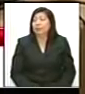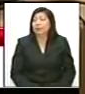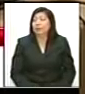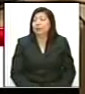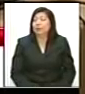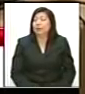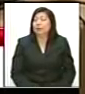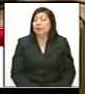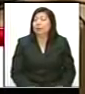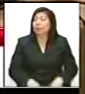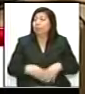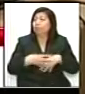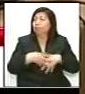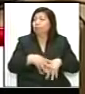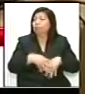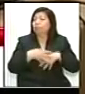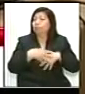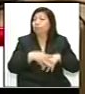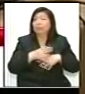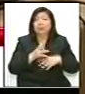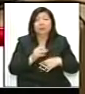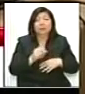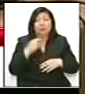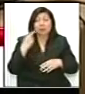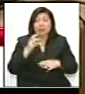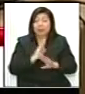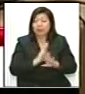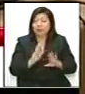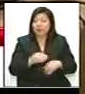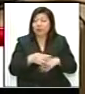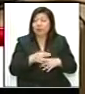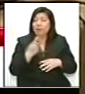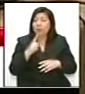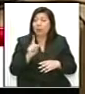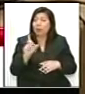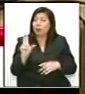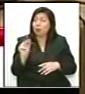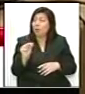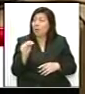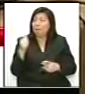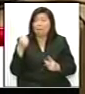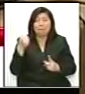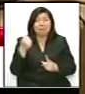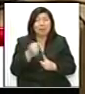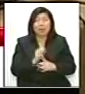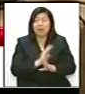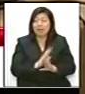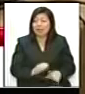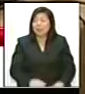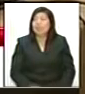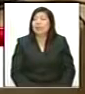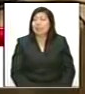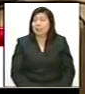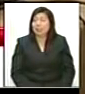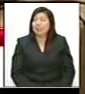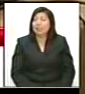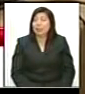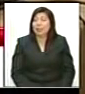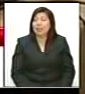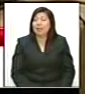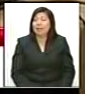han salido en una marcha, que no es una marcha política, sino es una marcha por la no violencia. Entonces yo le pido a usted, señor